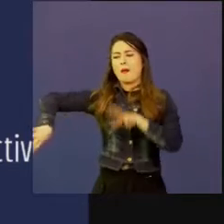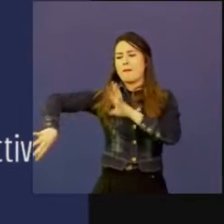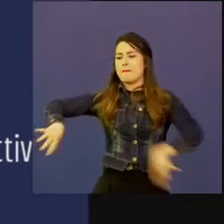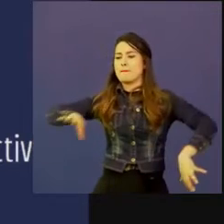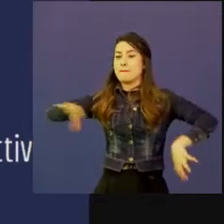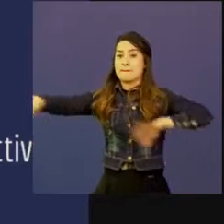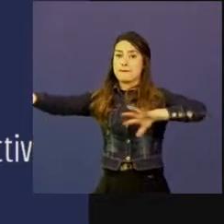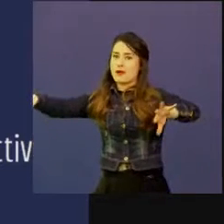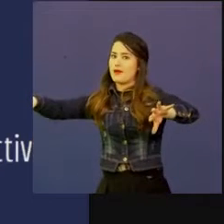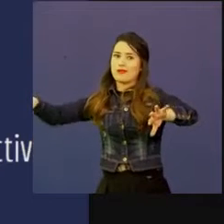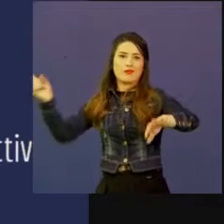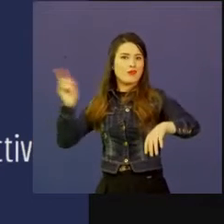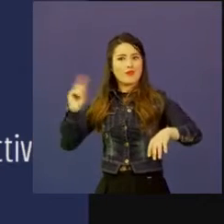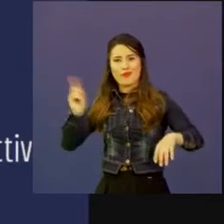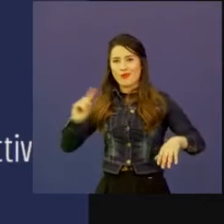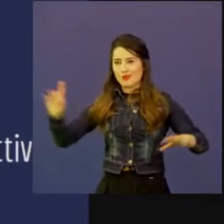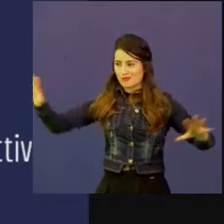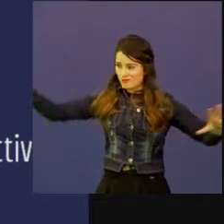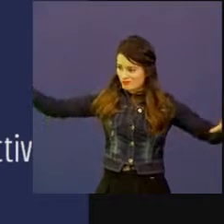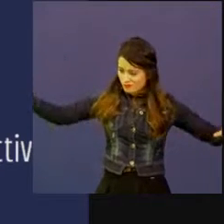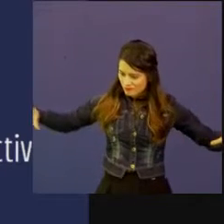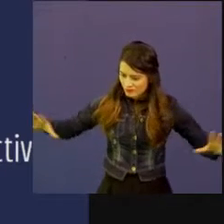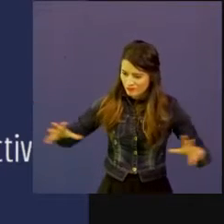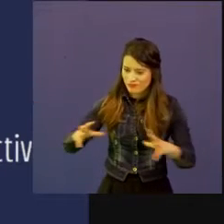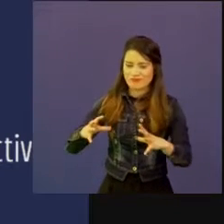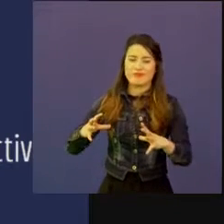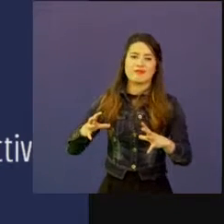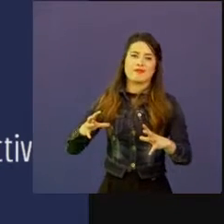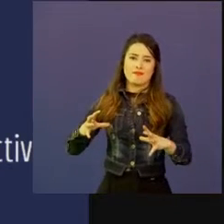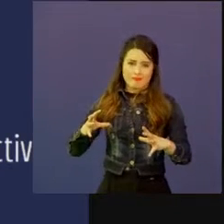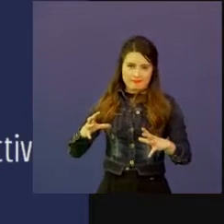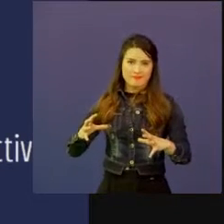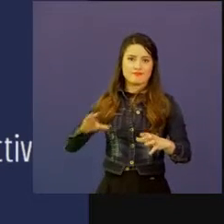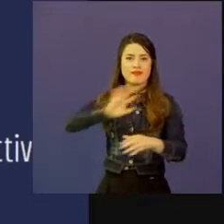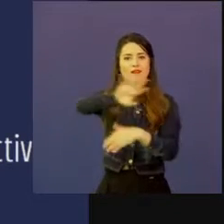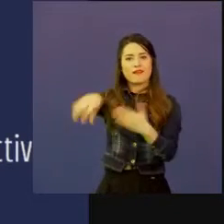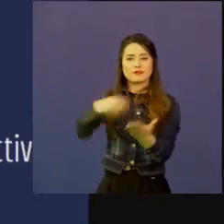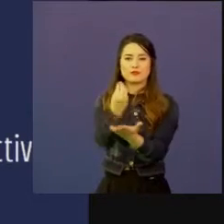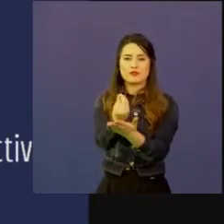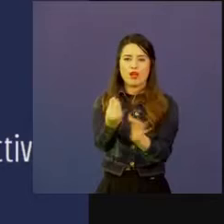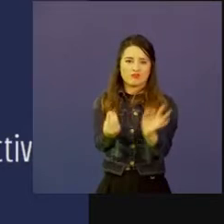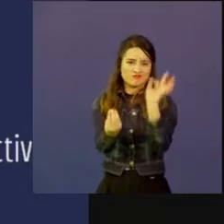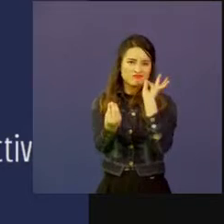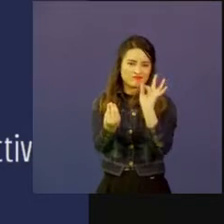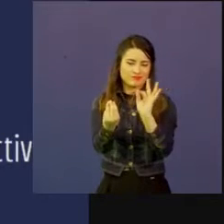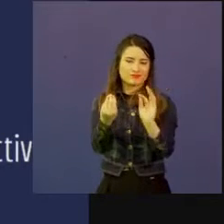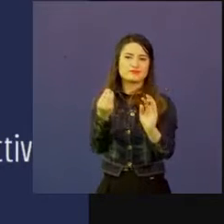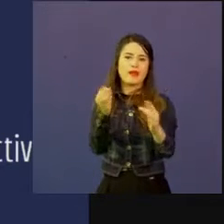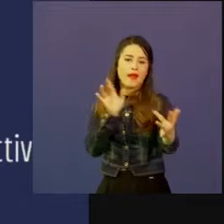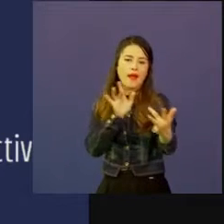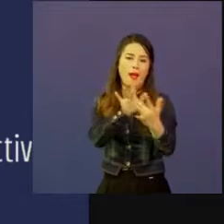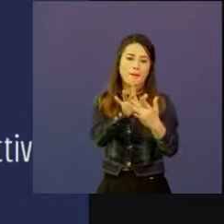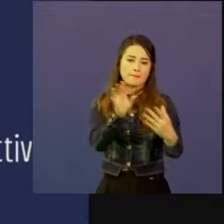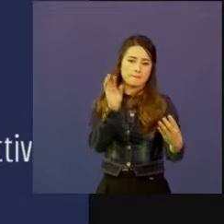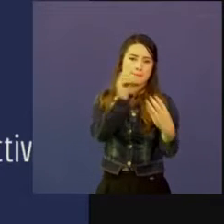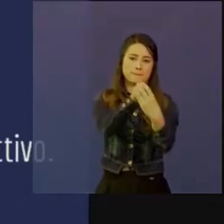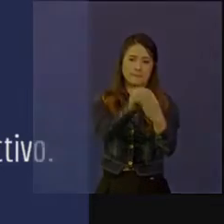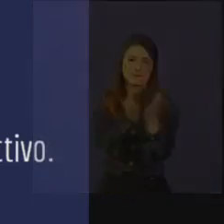todo el proceso y eso garantiza el efecto positivo en el desarrollo de una solución. Y finalmente,